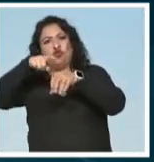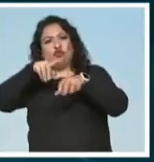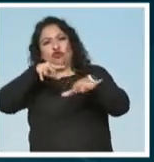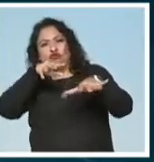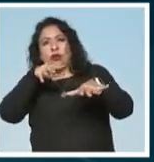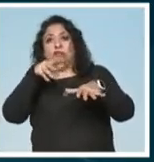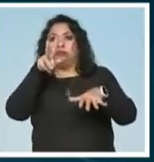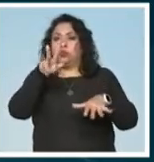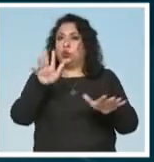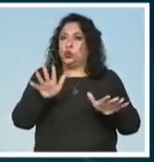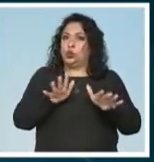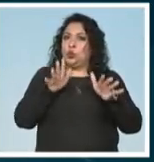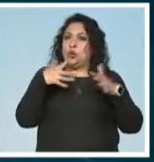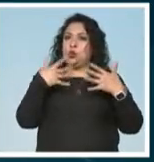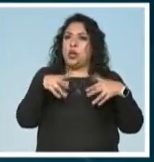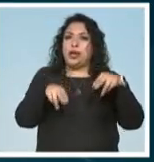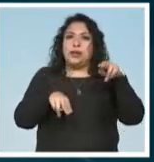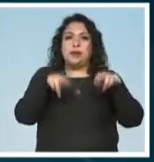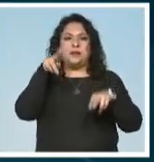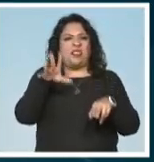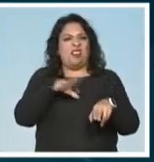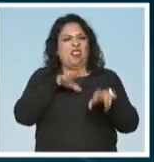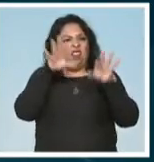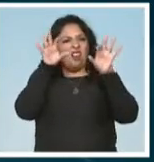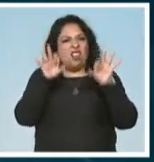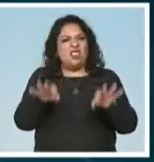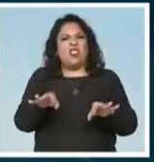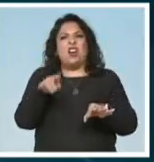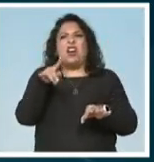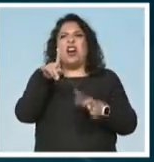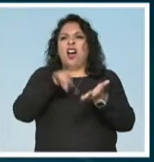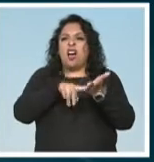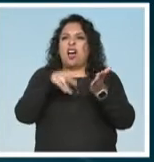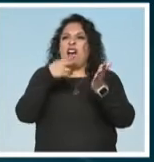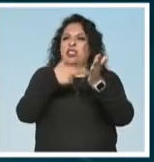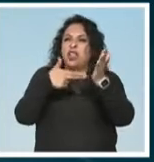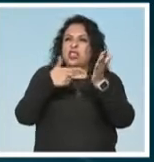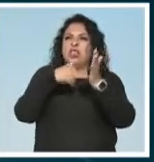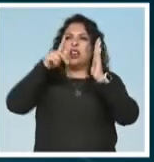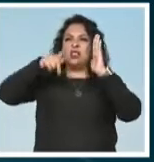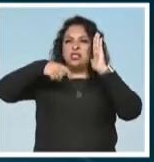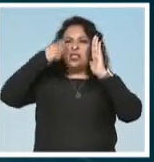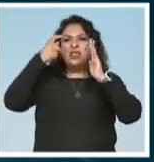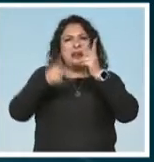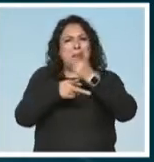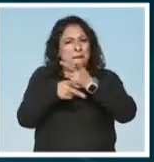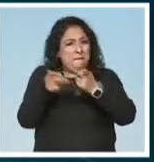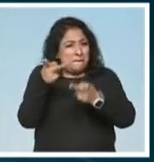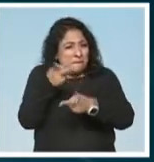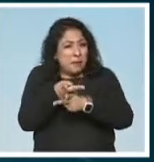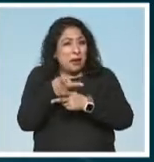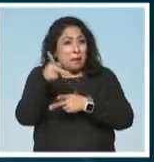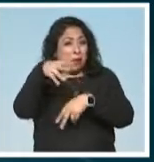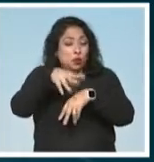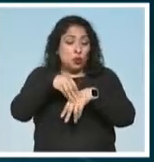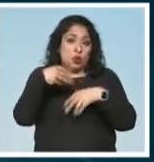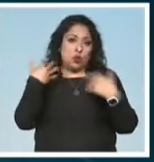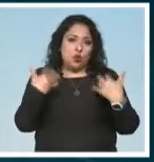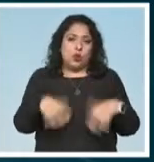es sorprendente el nivel de calidad que puede tener un taller de cinematografía a nivel bachillerato en